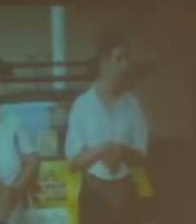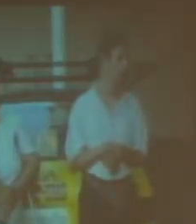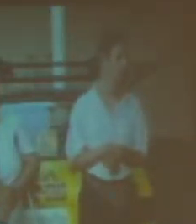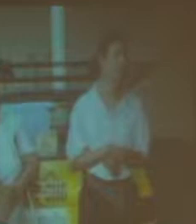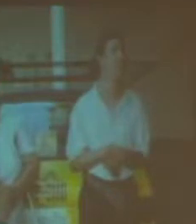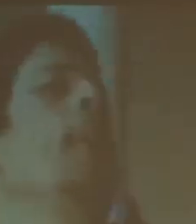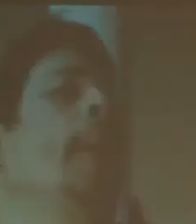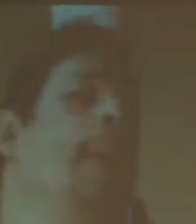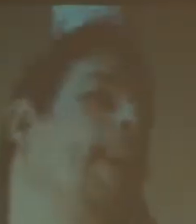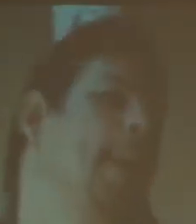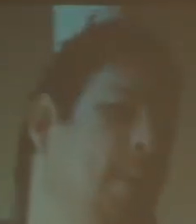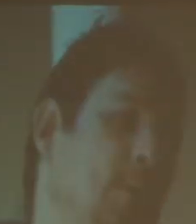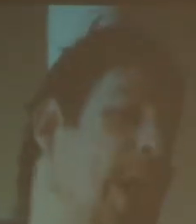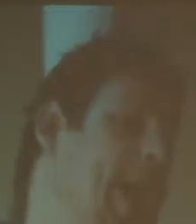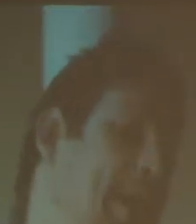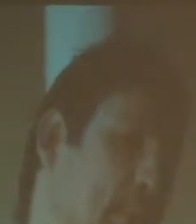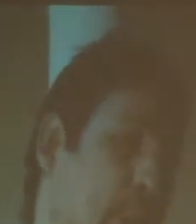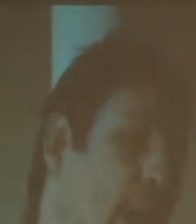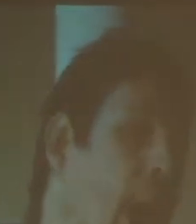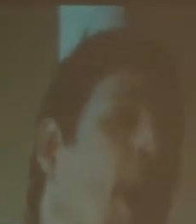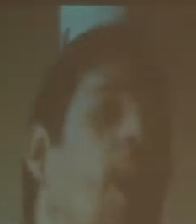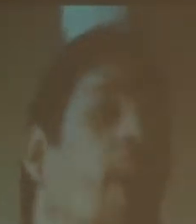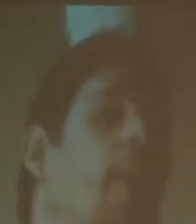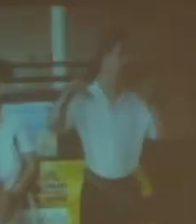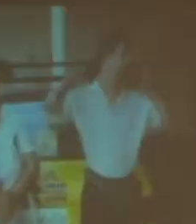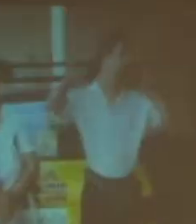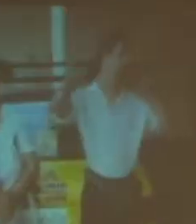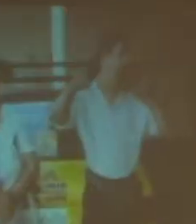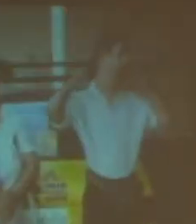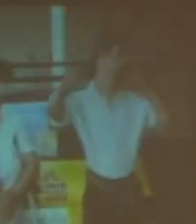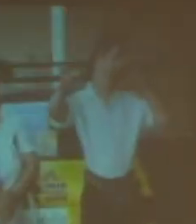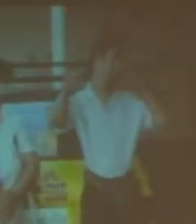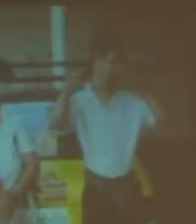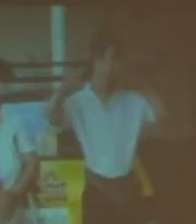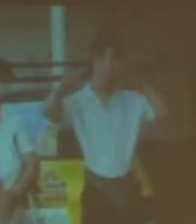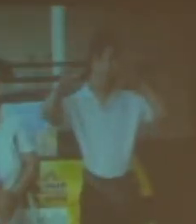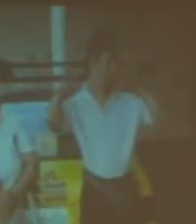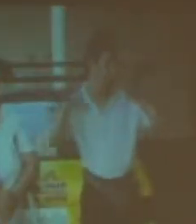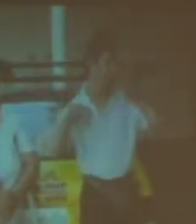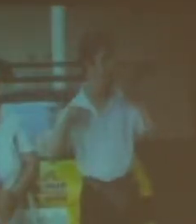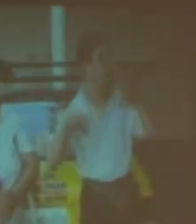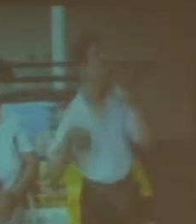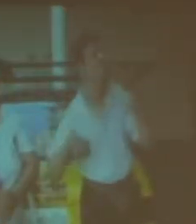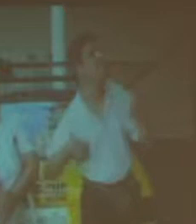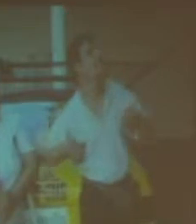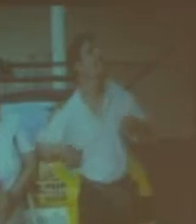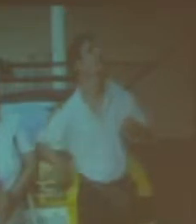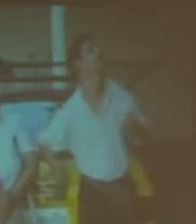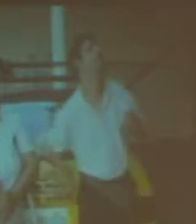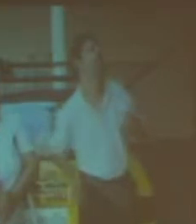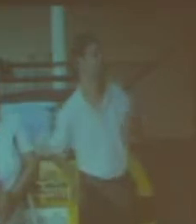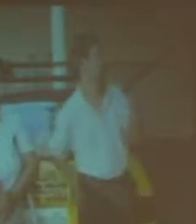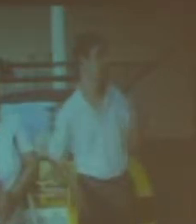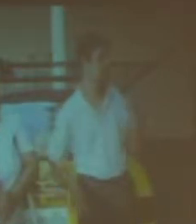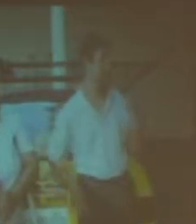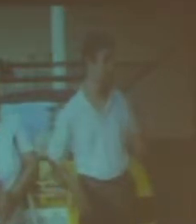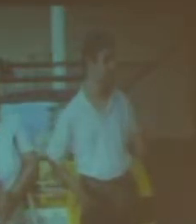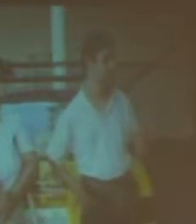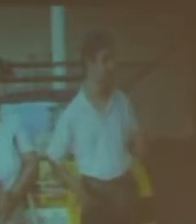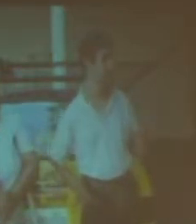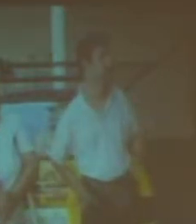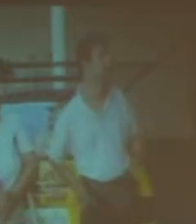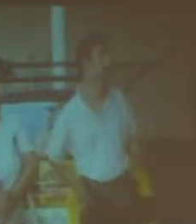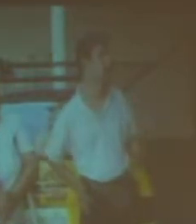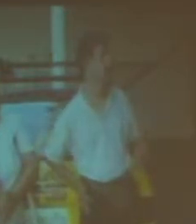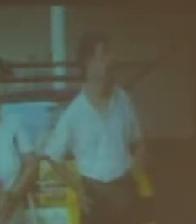de primaria, en una escuela para personas normales.